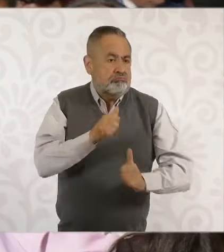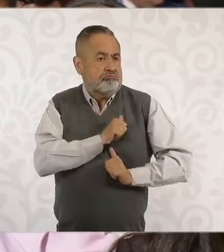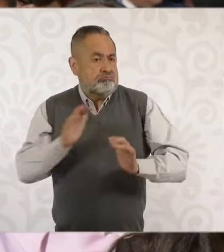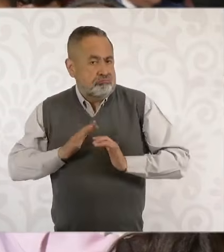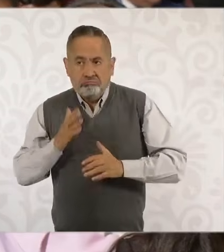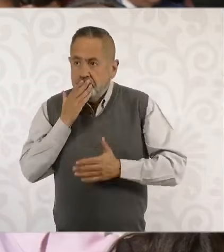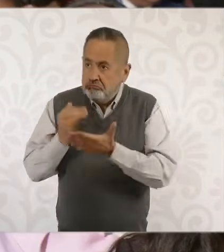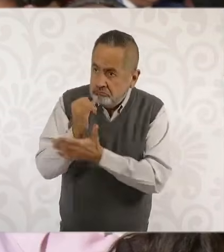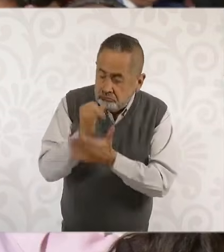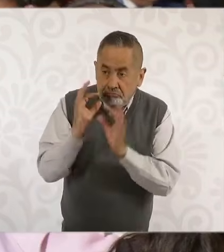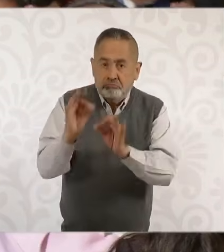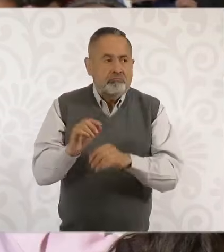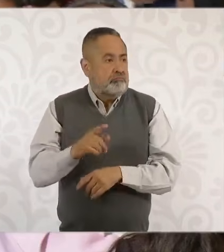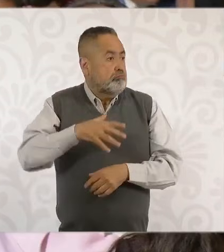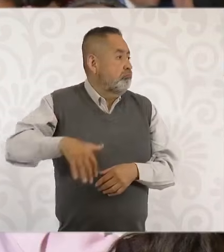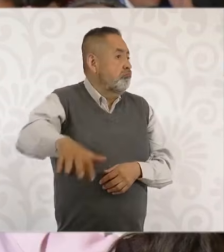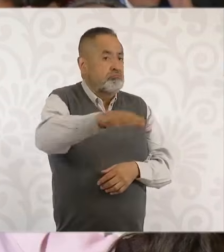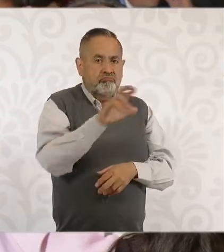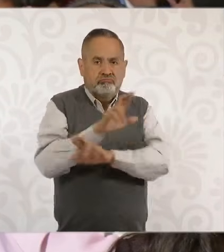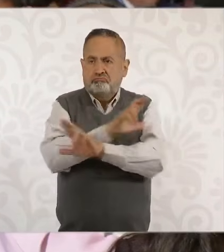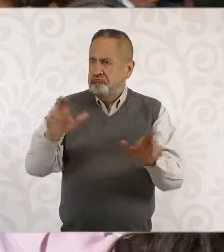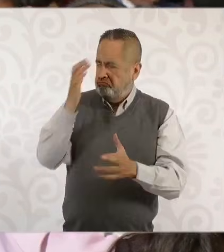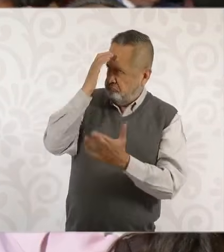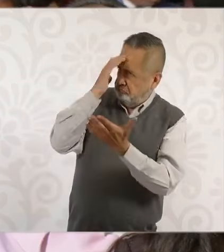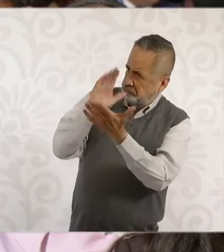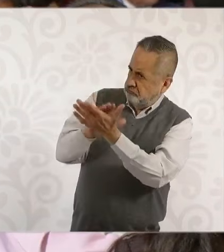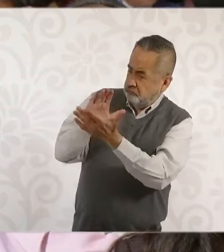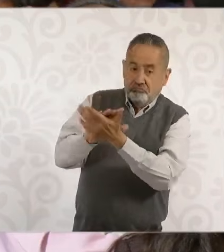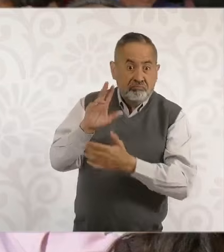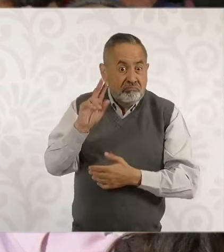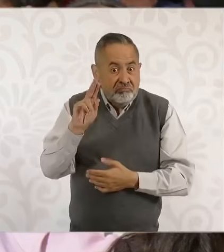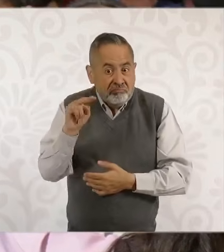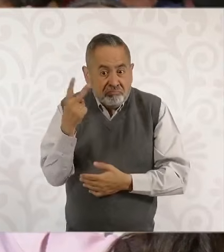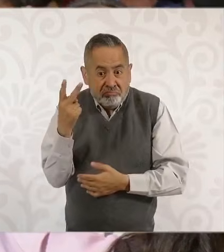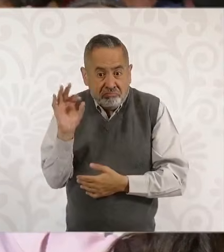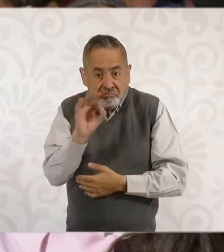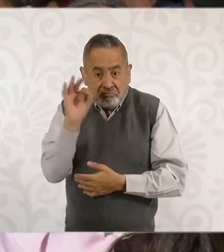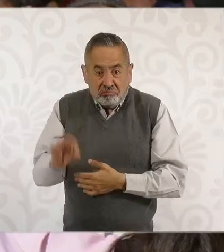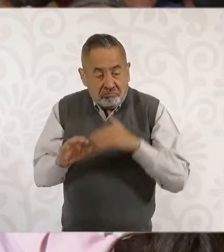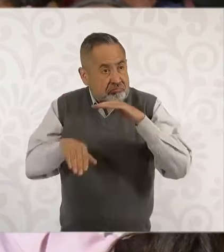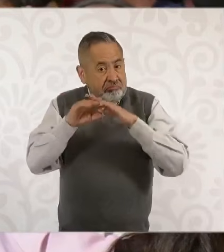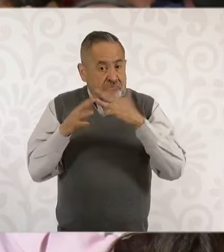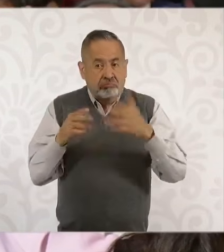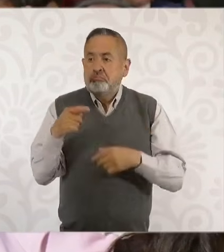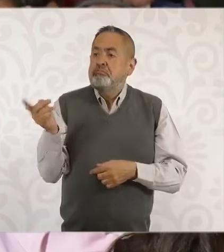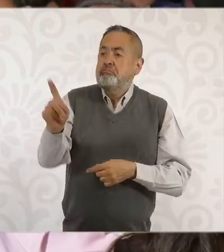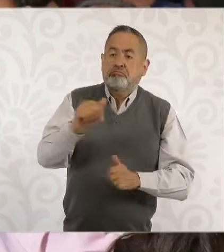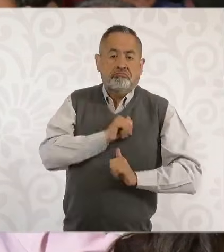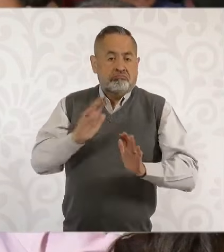Armadas, y alcanza el reconocimiento a usted del 82%, a las Fuerzas